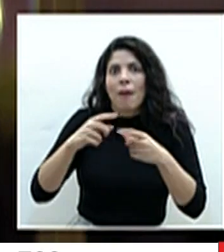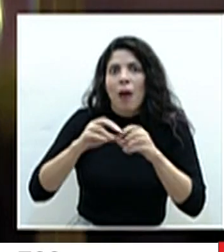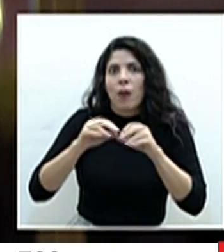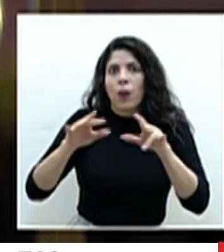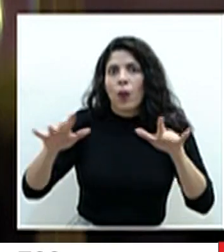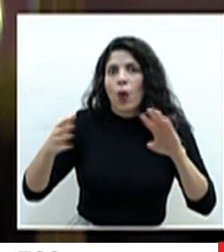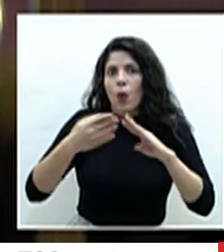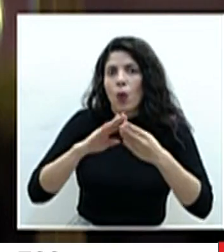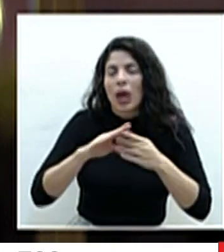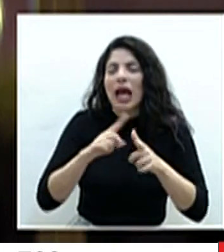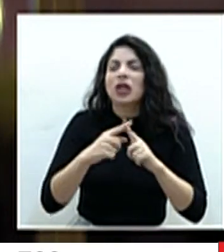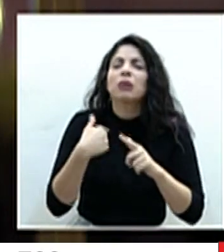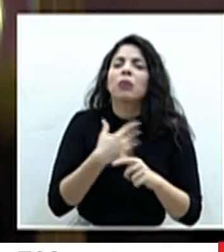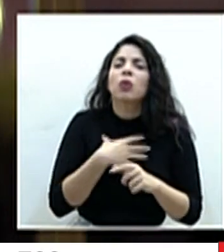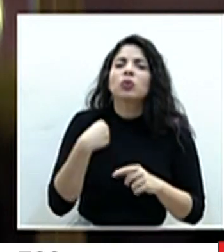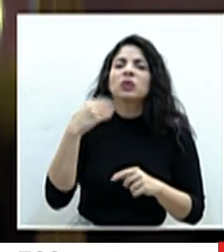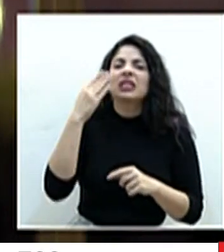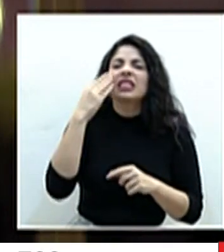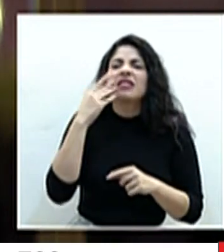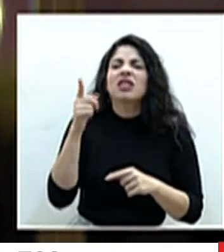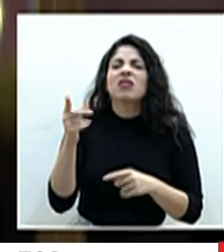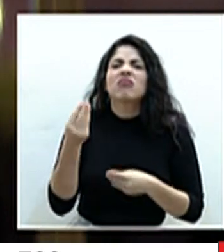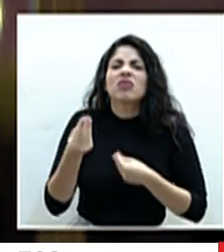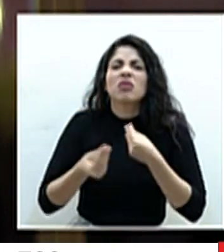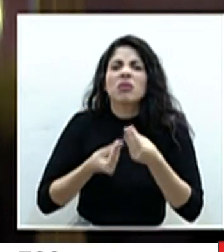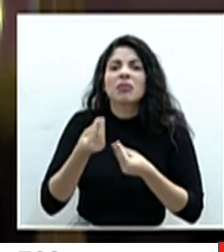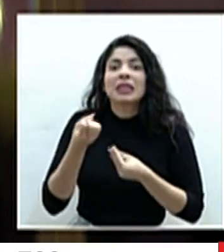Nos gustaría saber qué procedería en caso de que